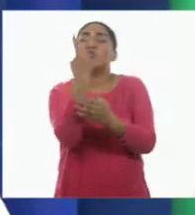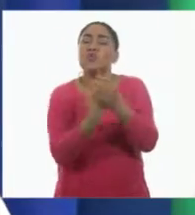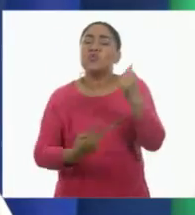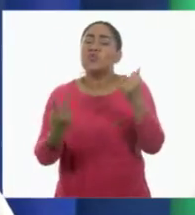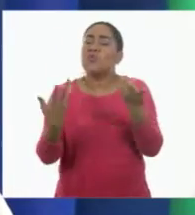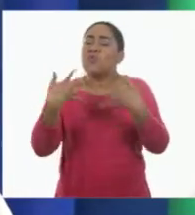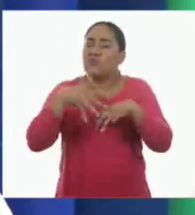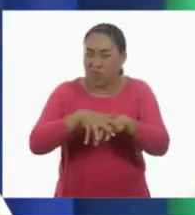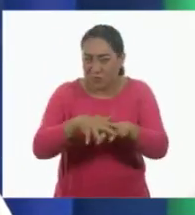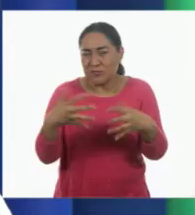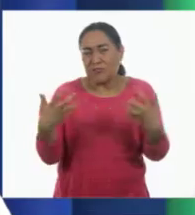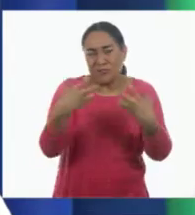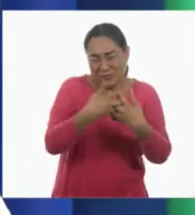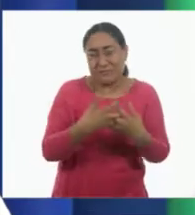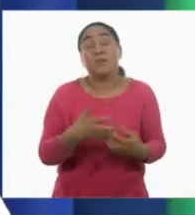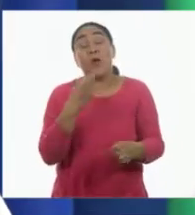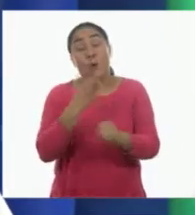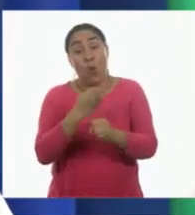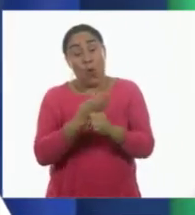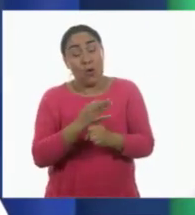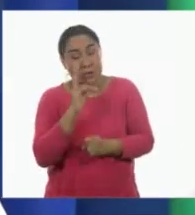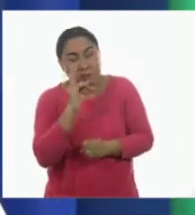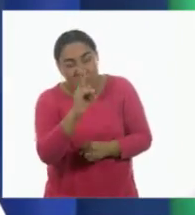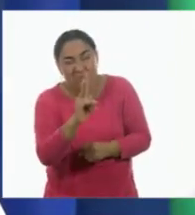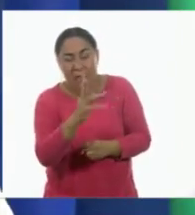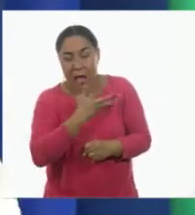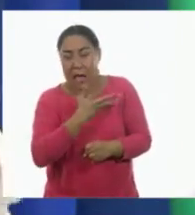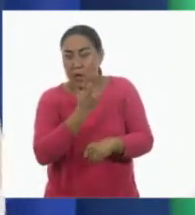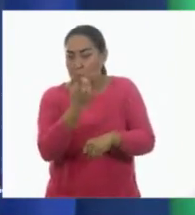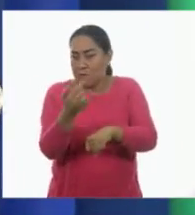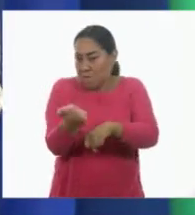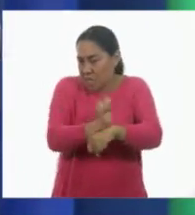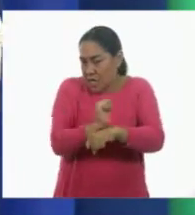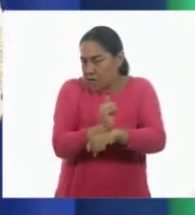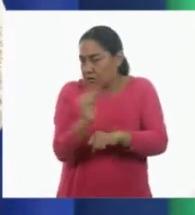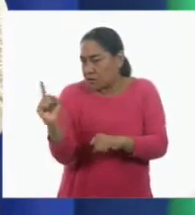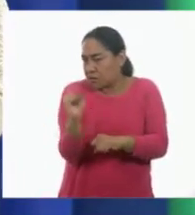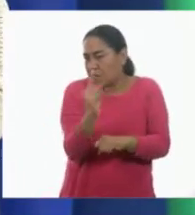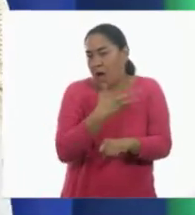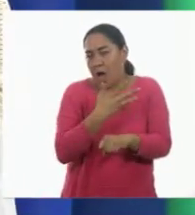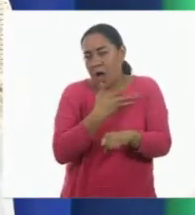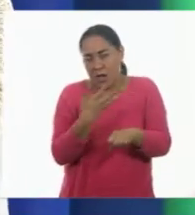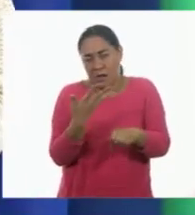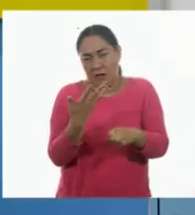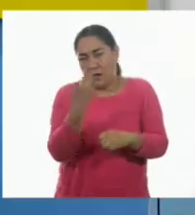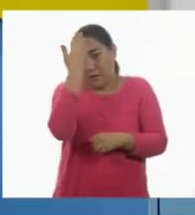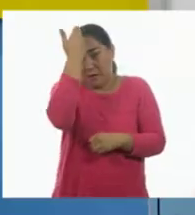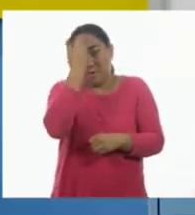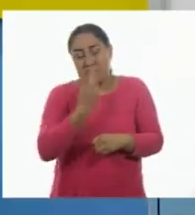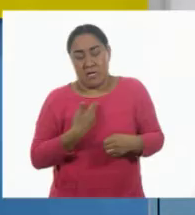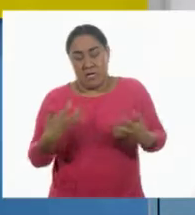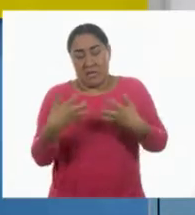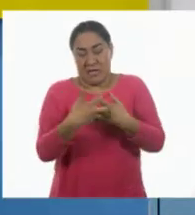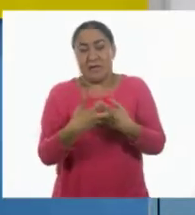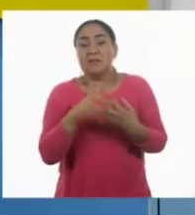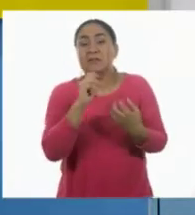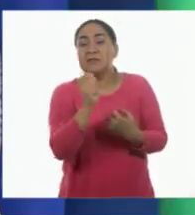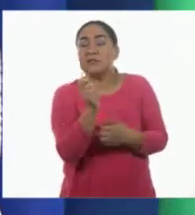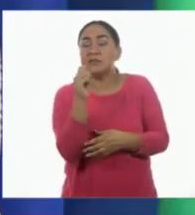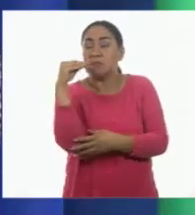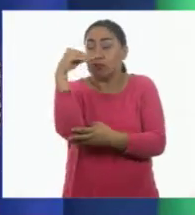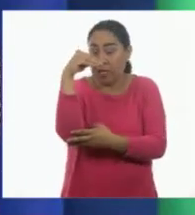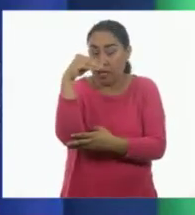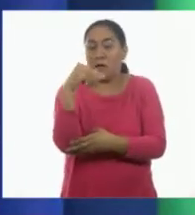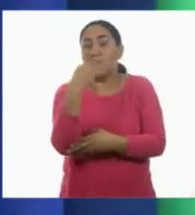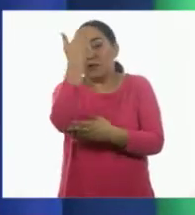relato vamos a ver un personaje que está fusionado, mitad es un animal, porque es un cisne, y la mitad